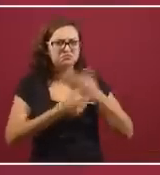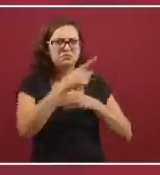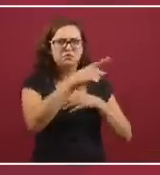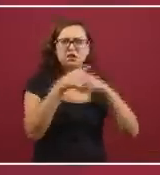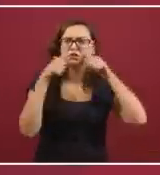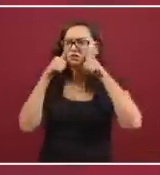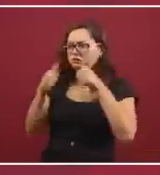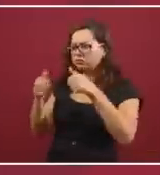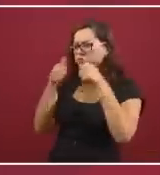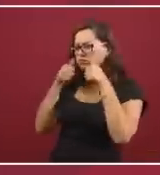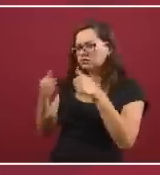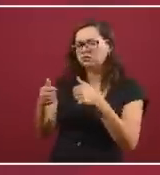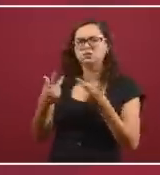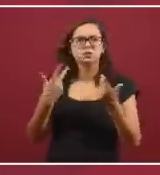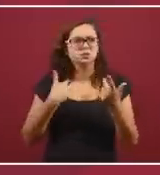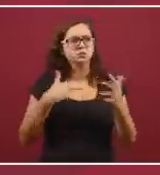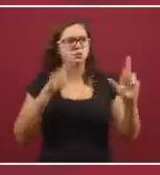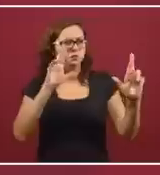hay respeto